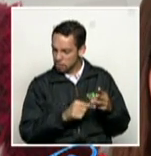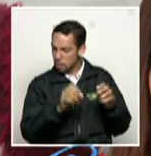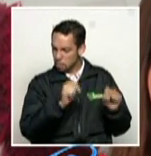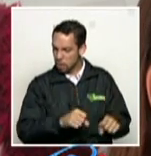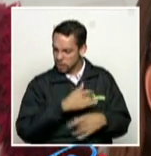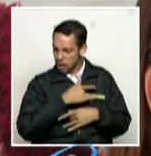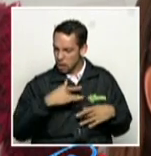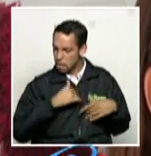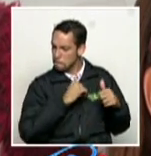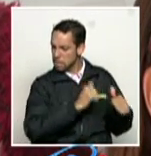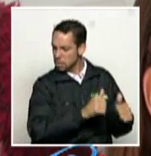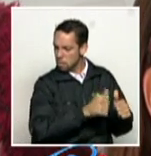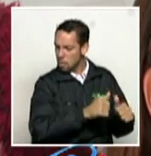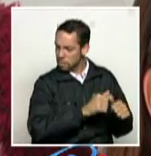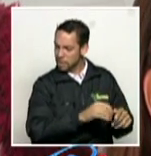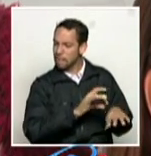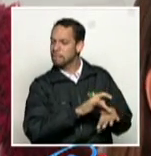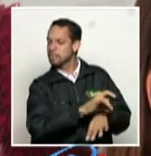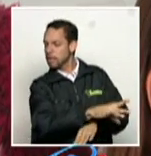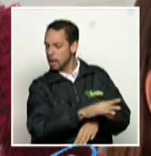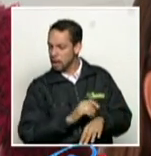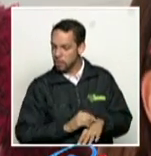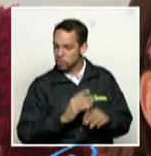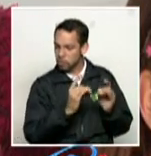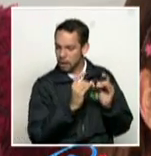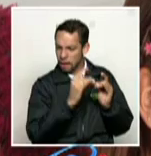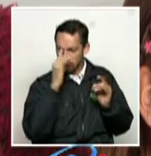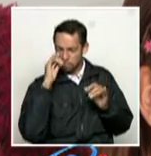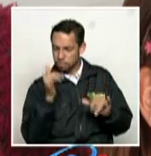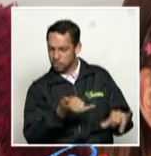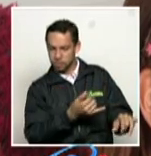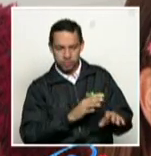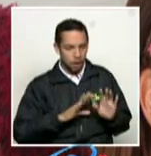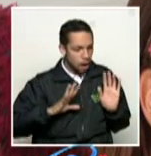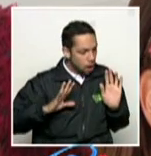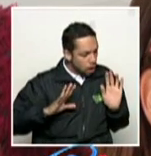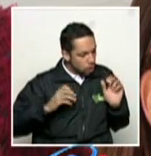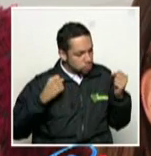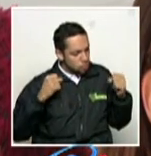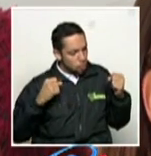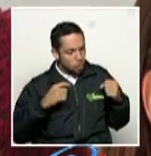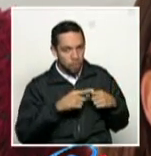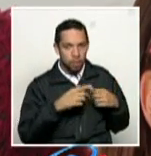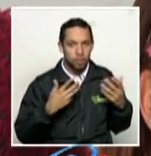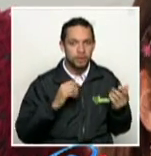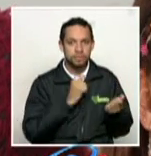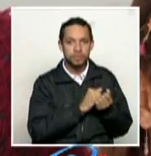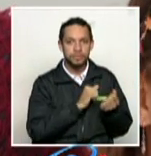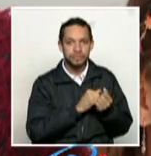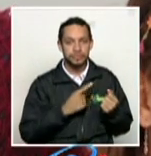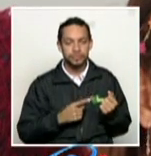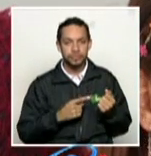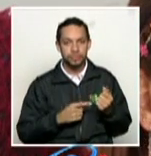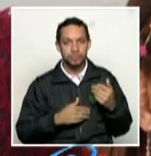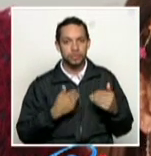ni despertaba, ni nada, y permanecía así en ese estado, yo la saqué del hospital. ¿Y la empezó a tratar en su casa y